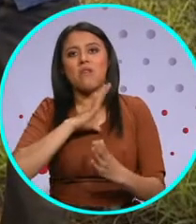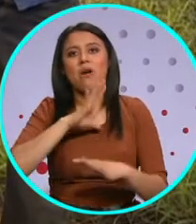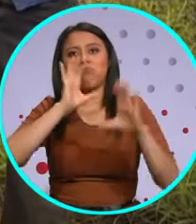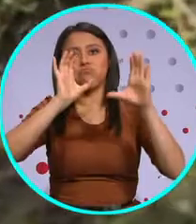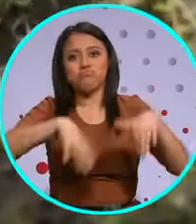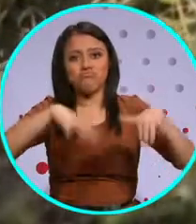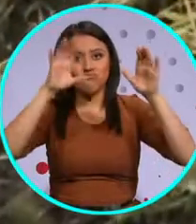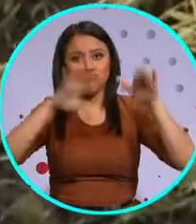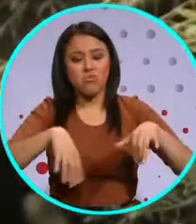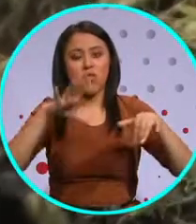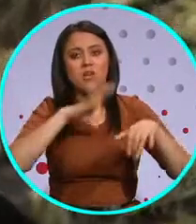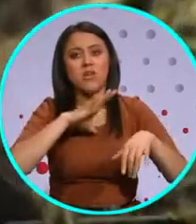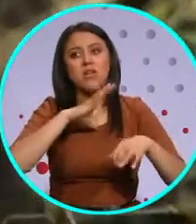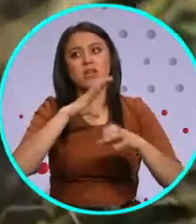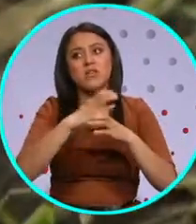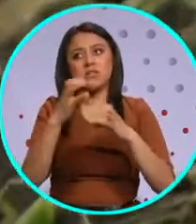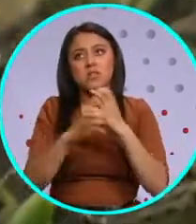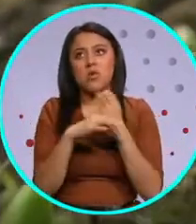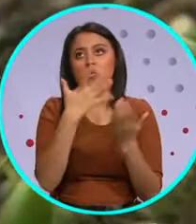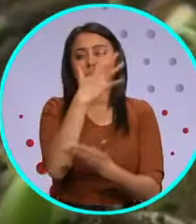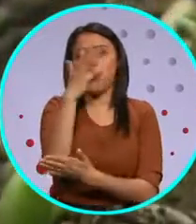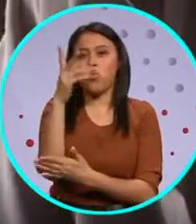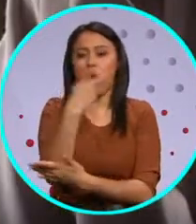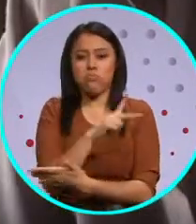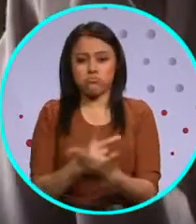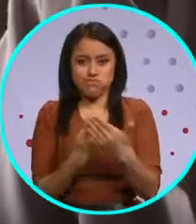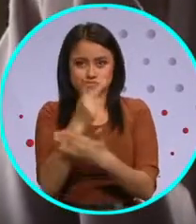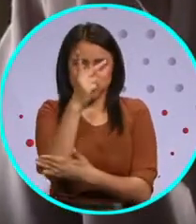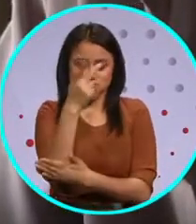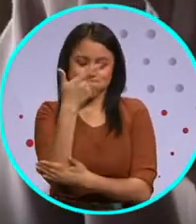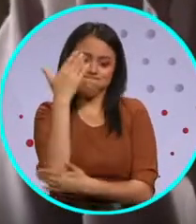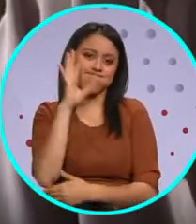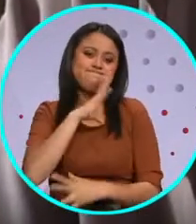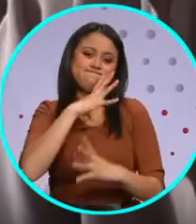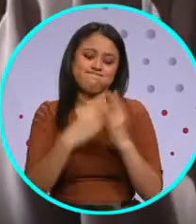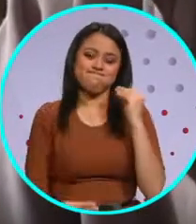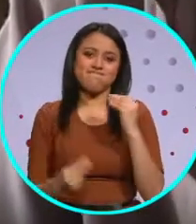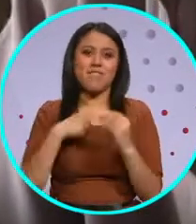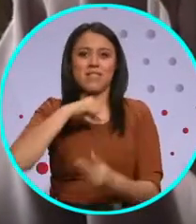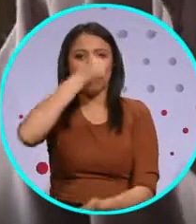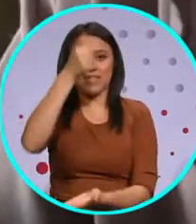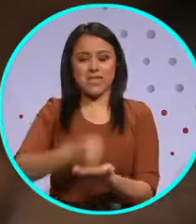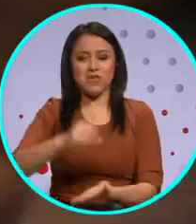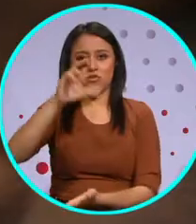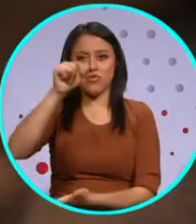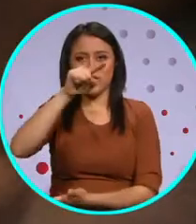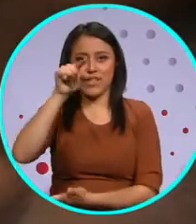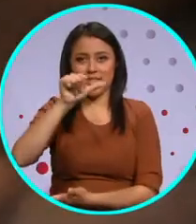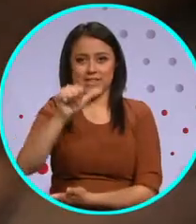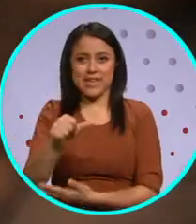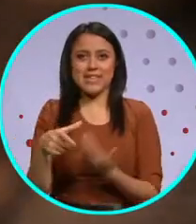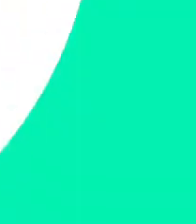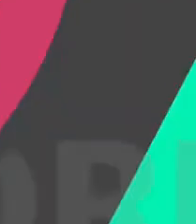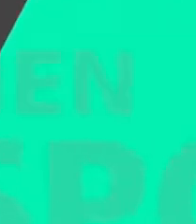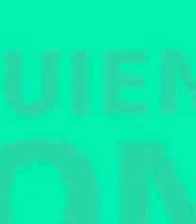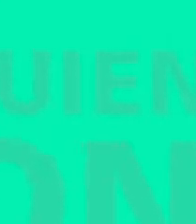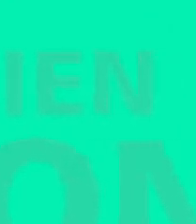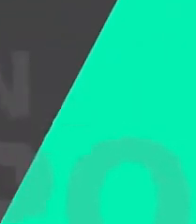que se llevan consigo hectáreas de cosechas a quien corresponda constancia hablando